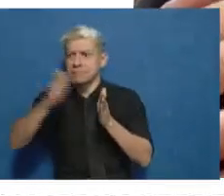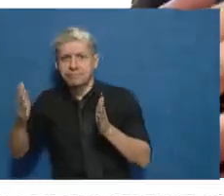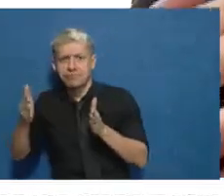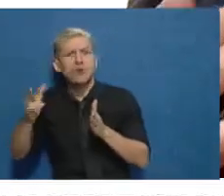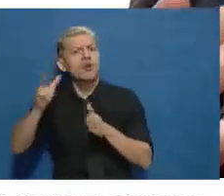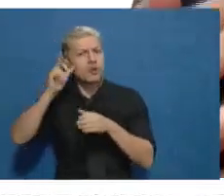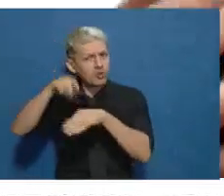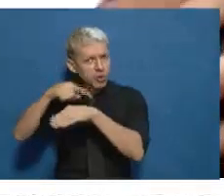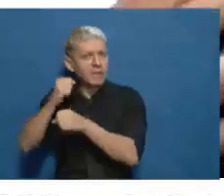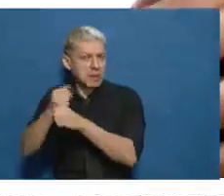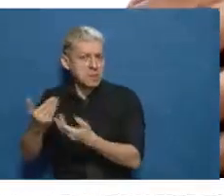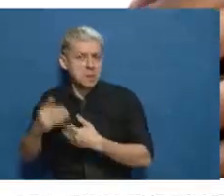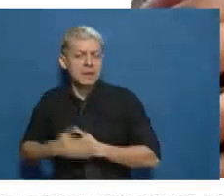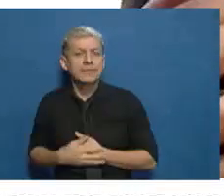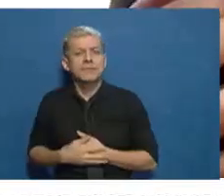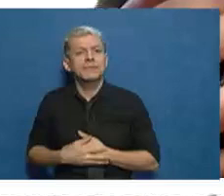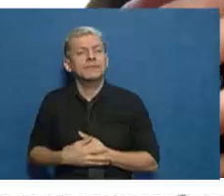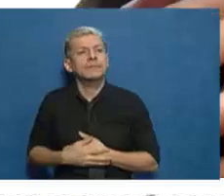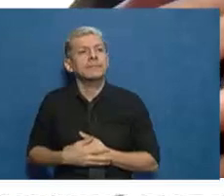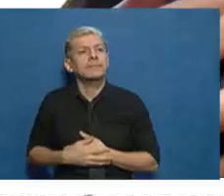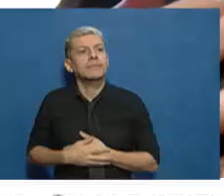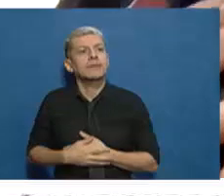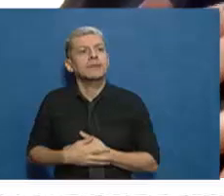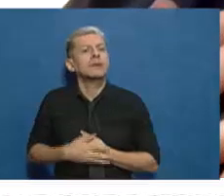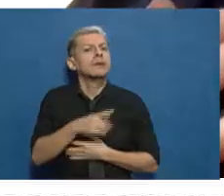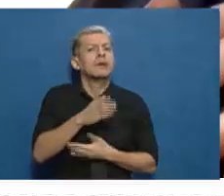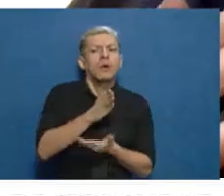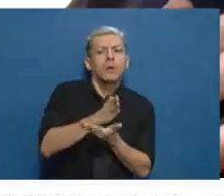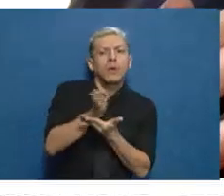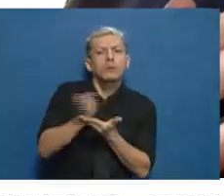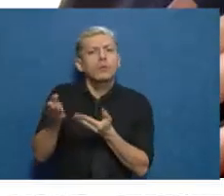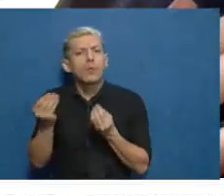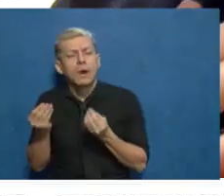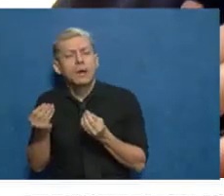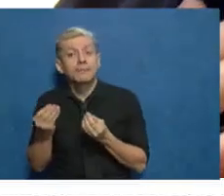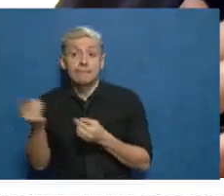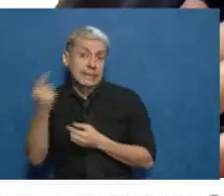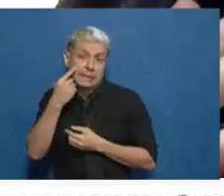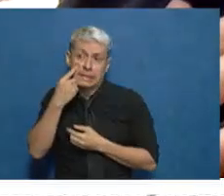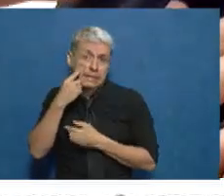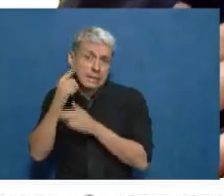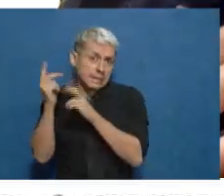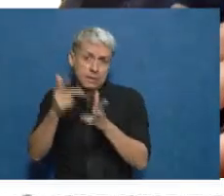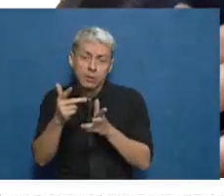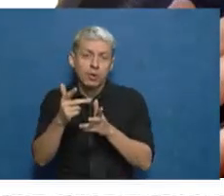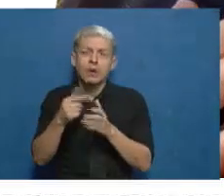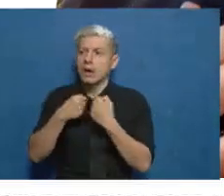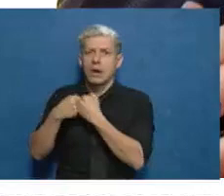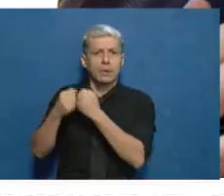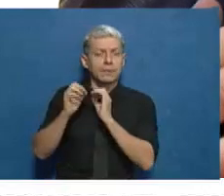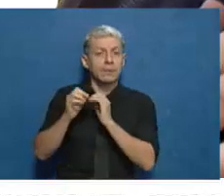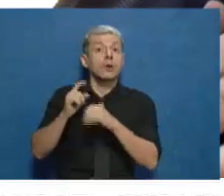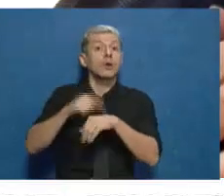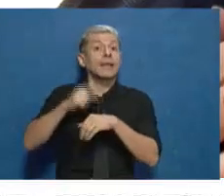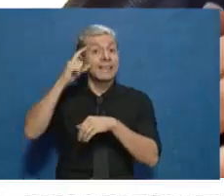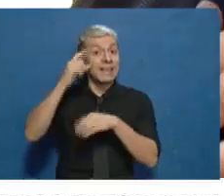las opciones, por ejemplo? Las opciones, yo creo que lo que bien lo dice el intendente, lo que se llegó a un consenso es abrir a las 10 de la